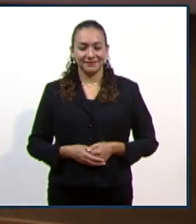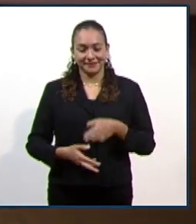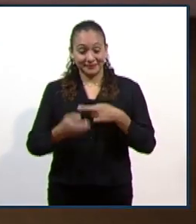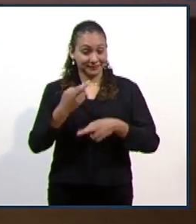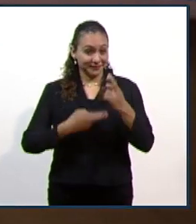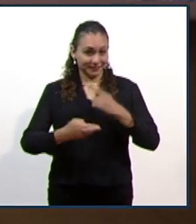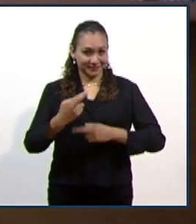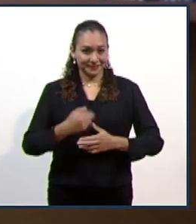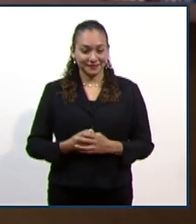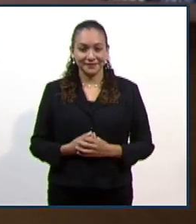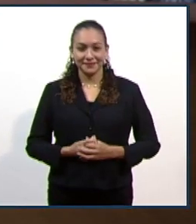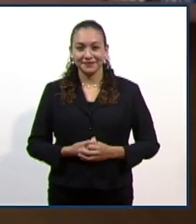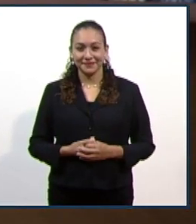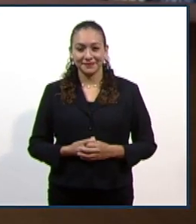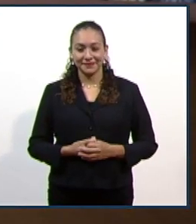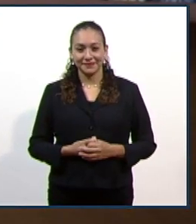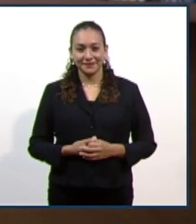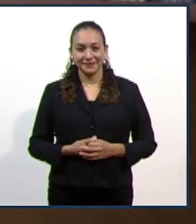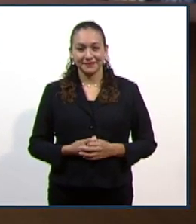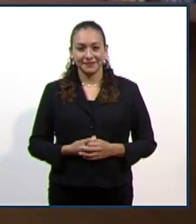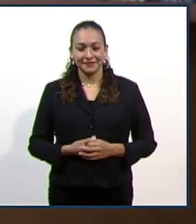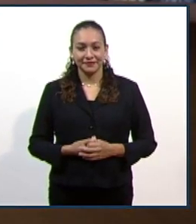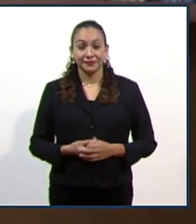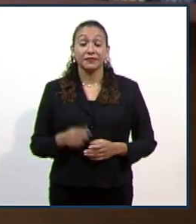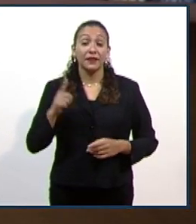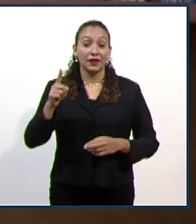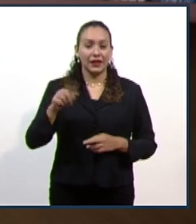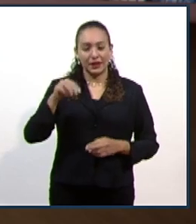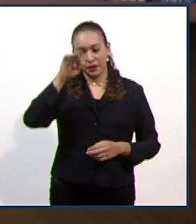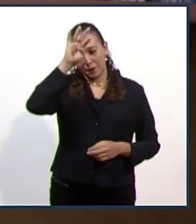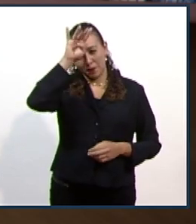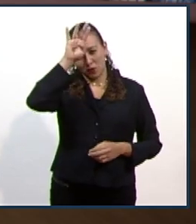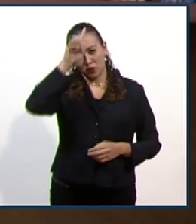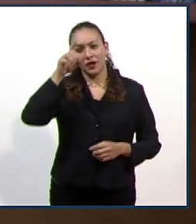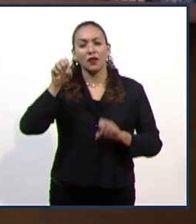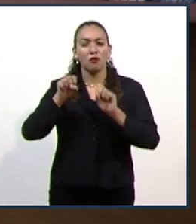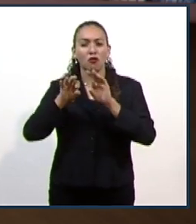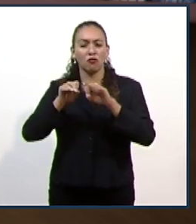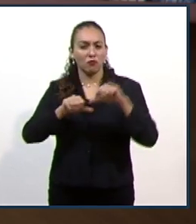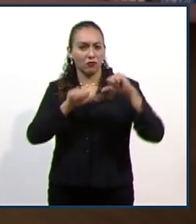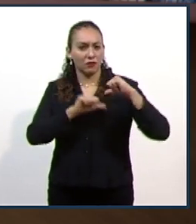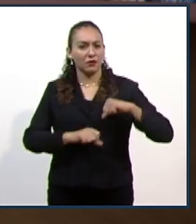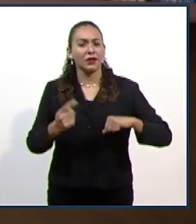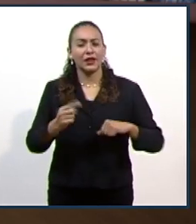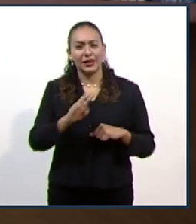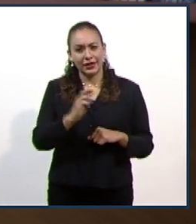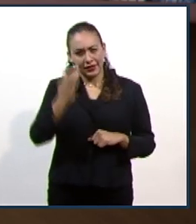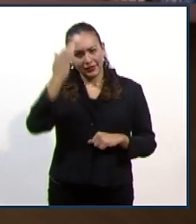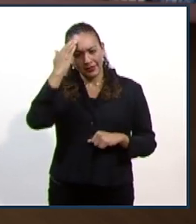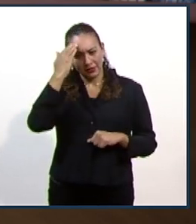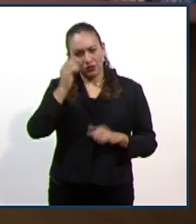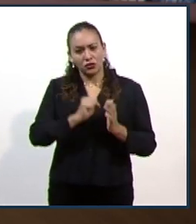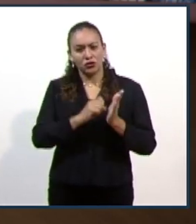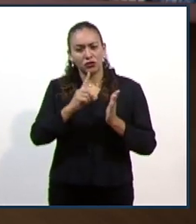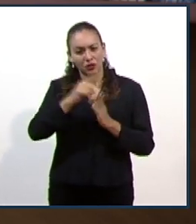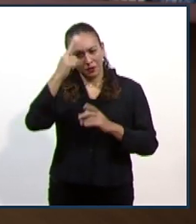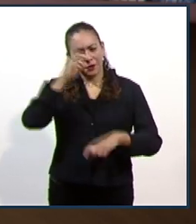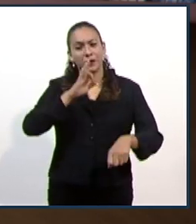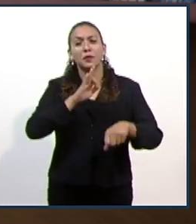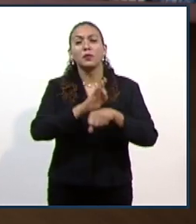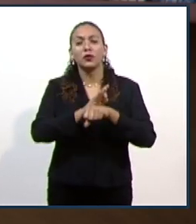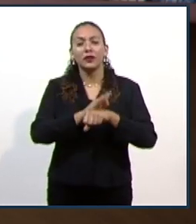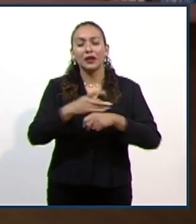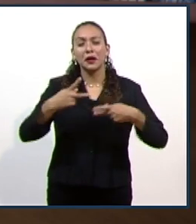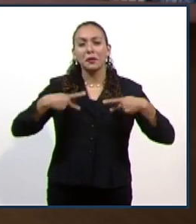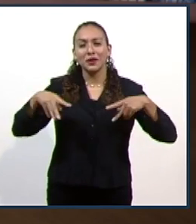Al regresar, a la Sala Regional Monterrey corresponde conocer solicitud de medidas cautelares y de protección de